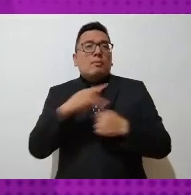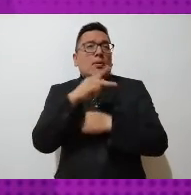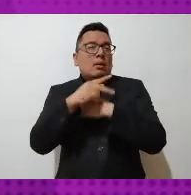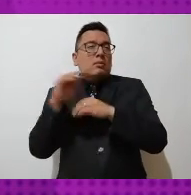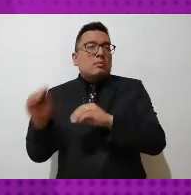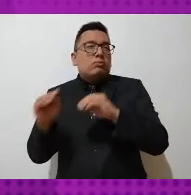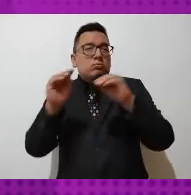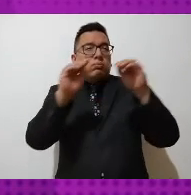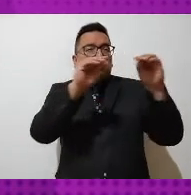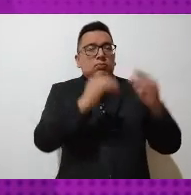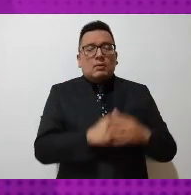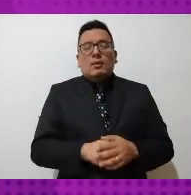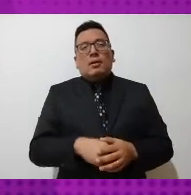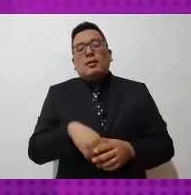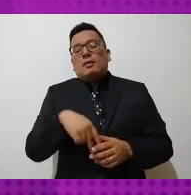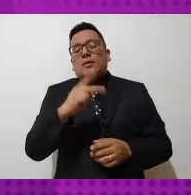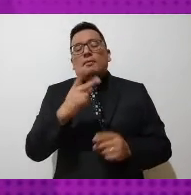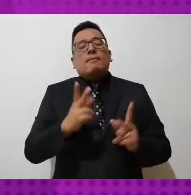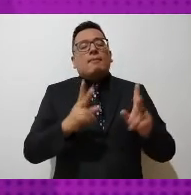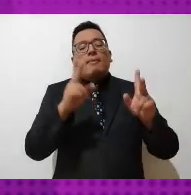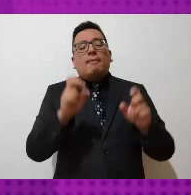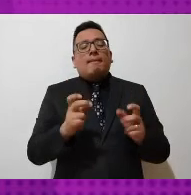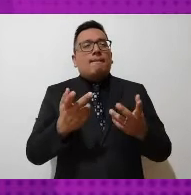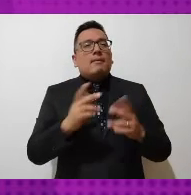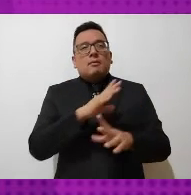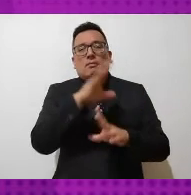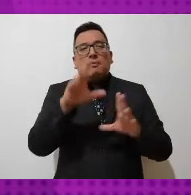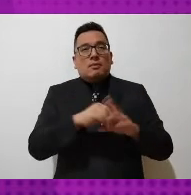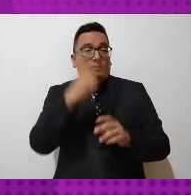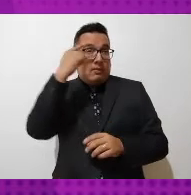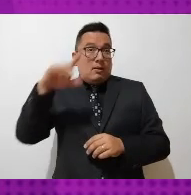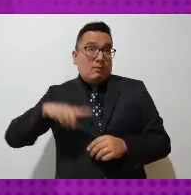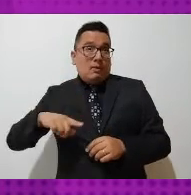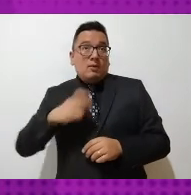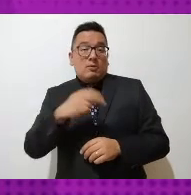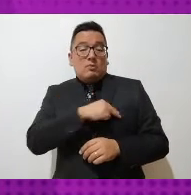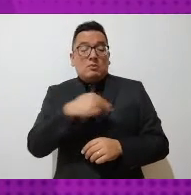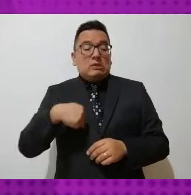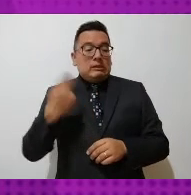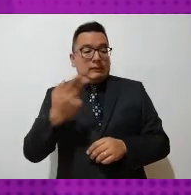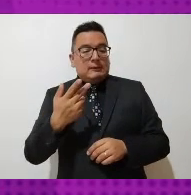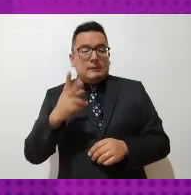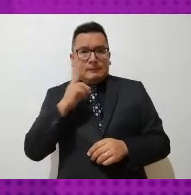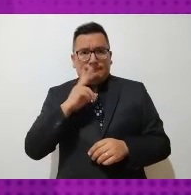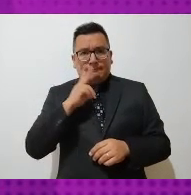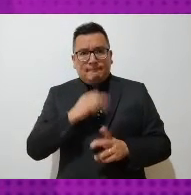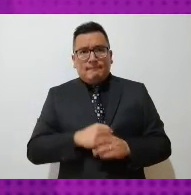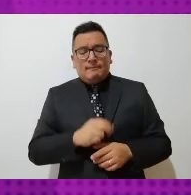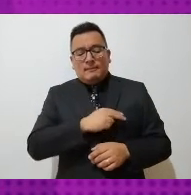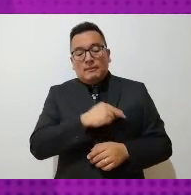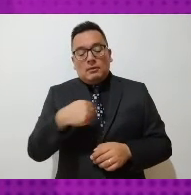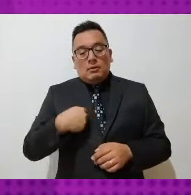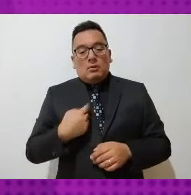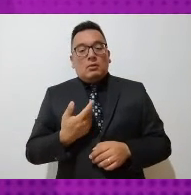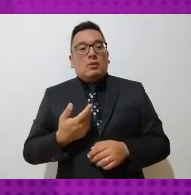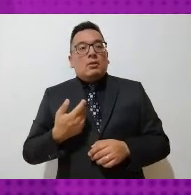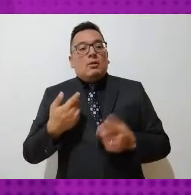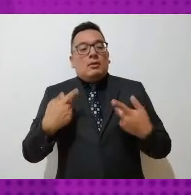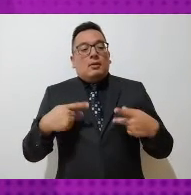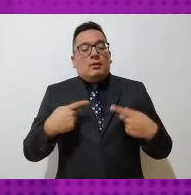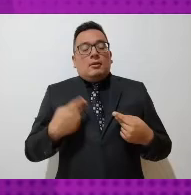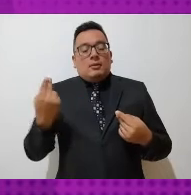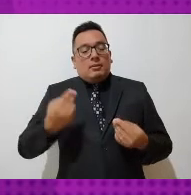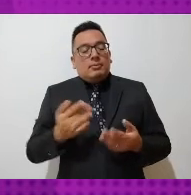en todos los temas concernientes al Estado. Es algo que tenemos que lograr dilucidar y entregar como un producto a la